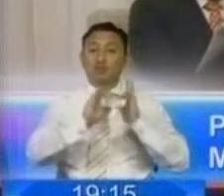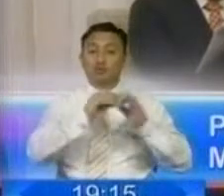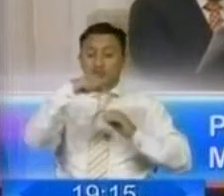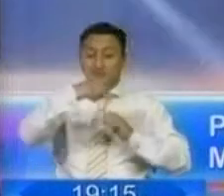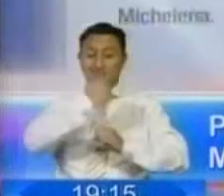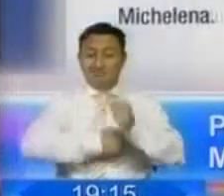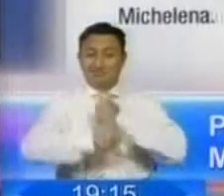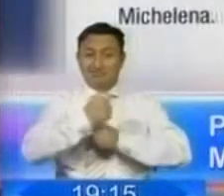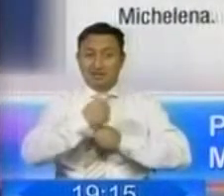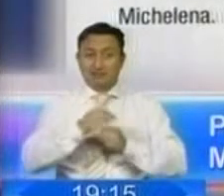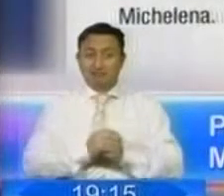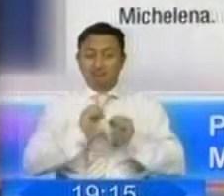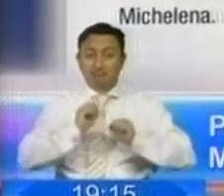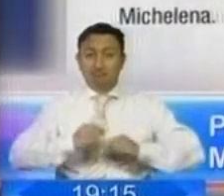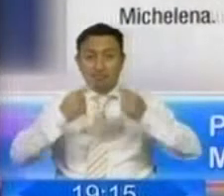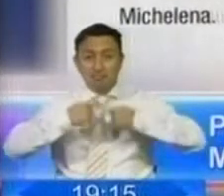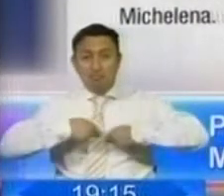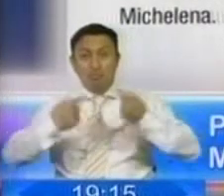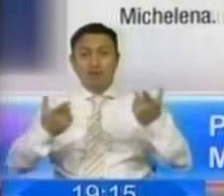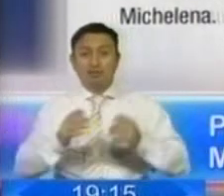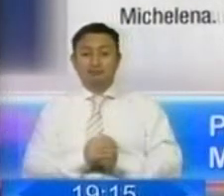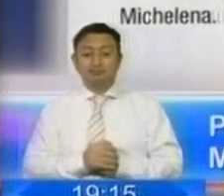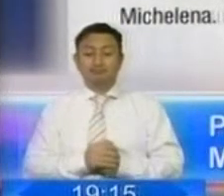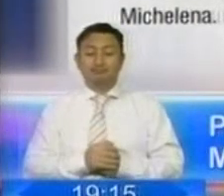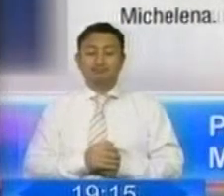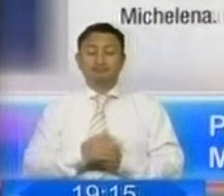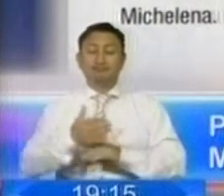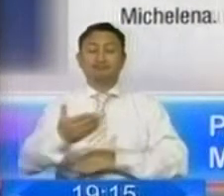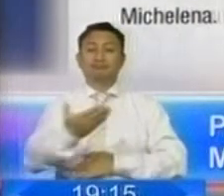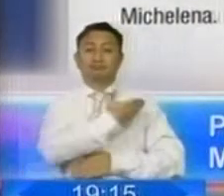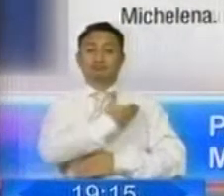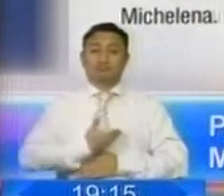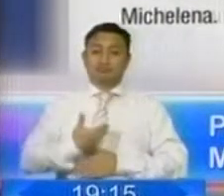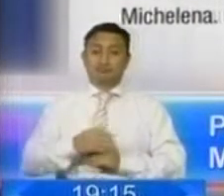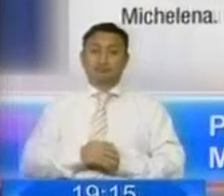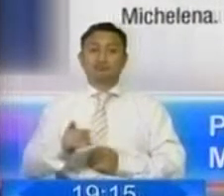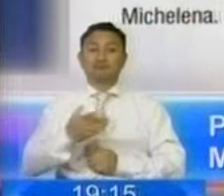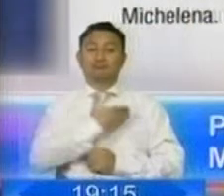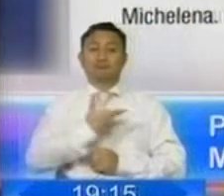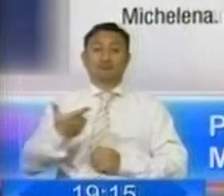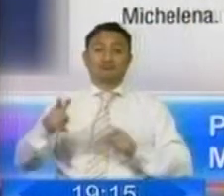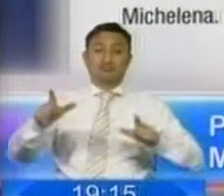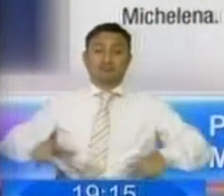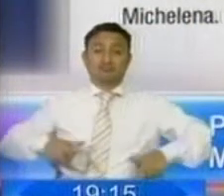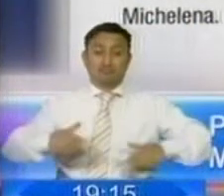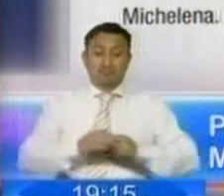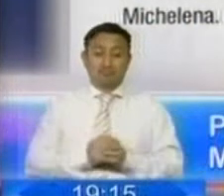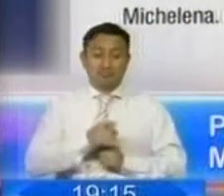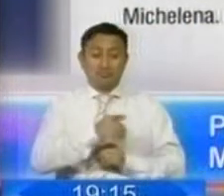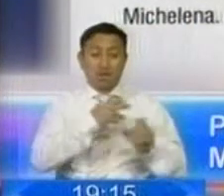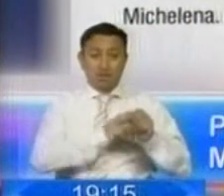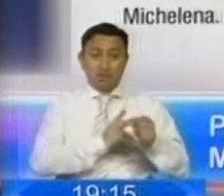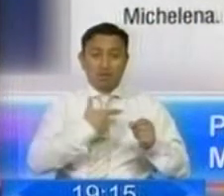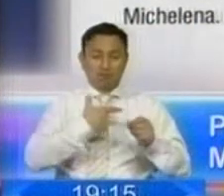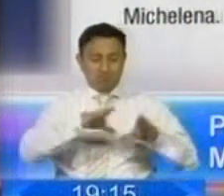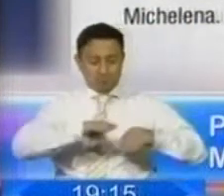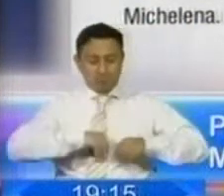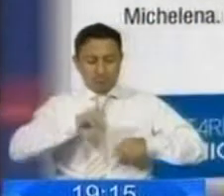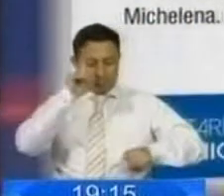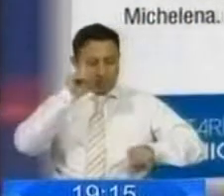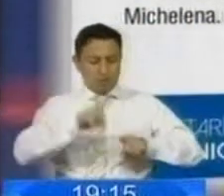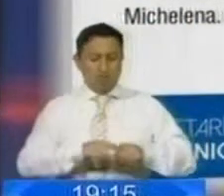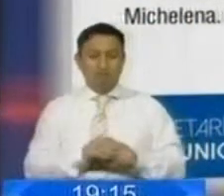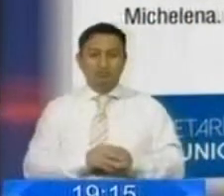régimen. Mediante un comunicado de prensa emitido desde Carondelet, se informaba que el presidente de la República había aceptado la renuncia a León y